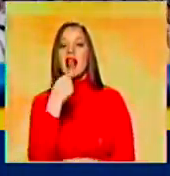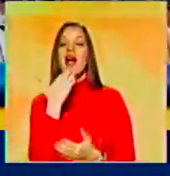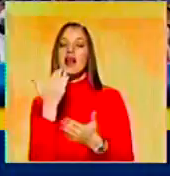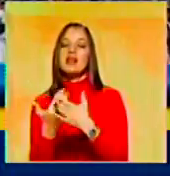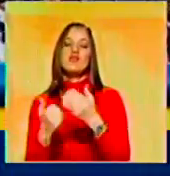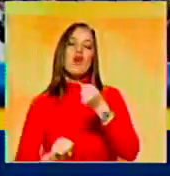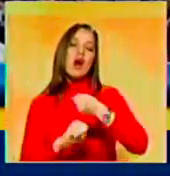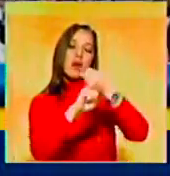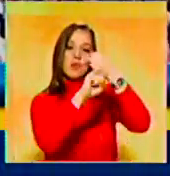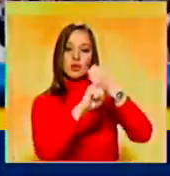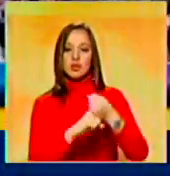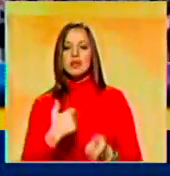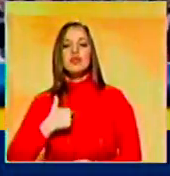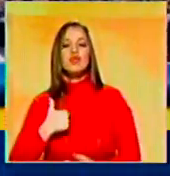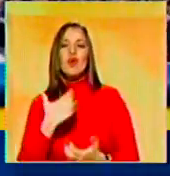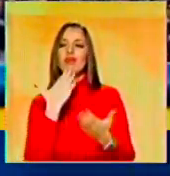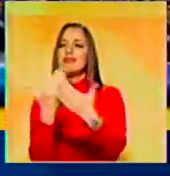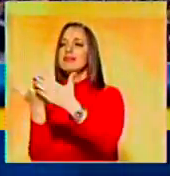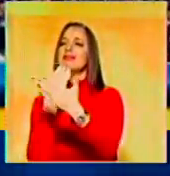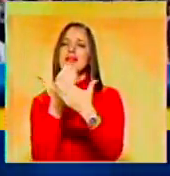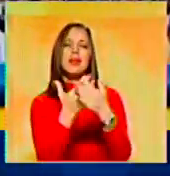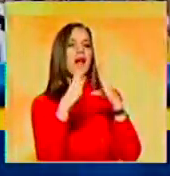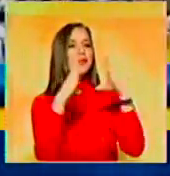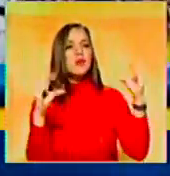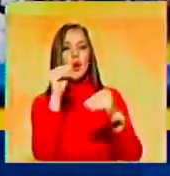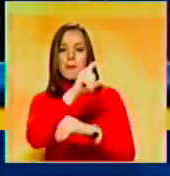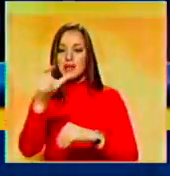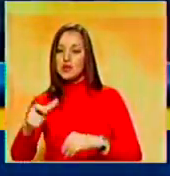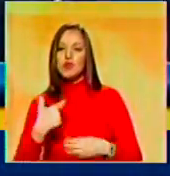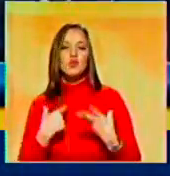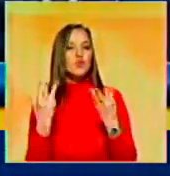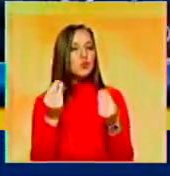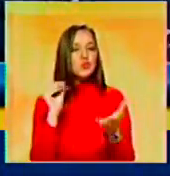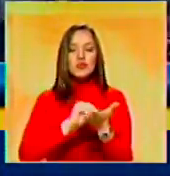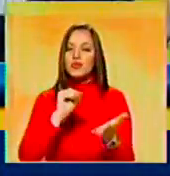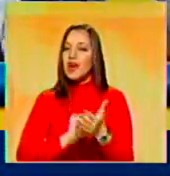Quiero agradecer a todo el mundo aquí. Lo he dicho muchas veces.